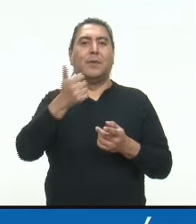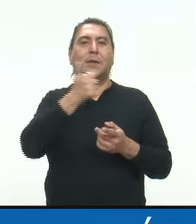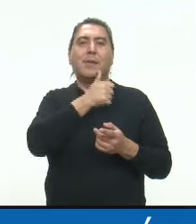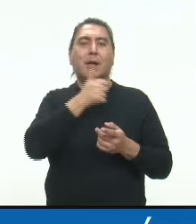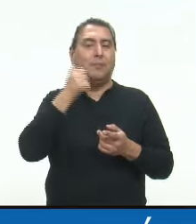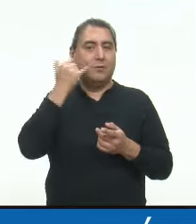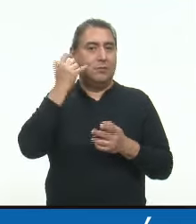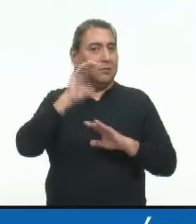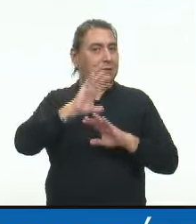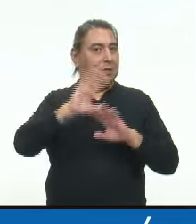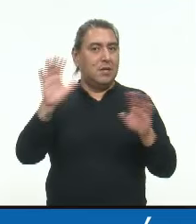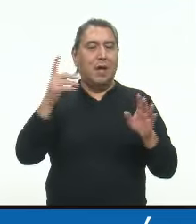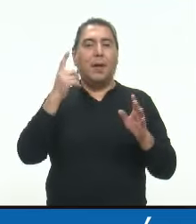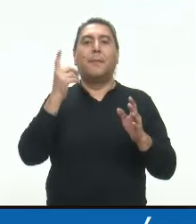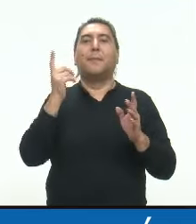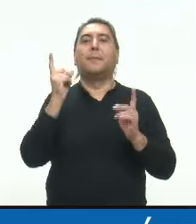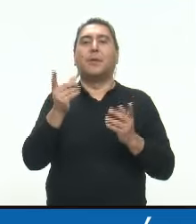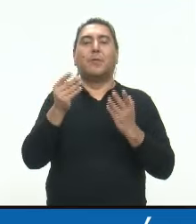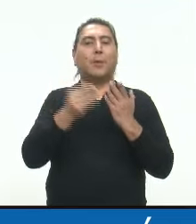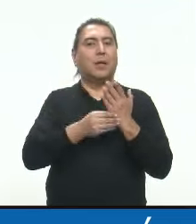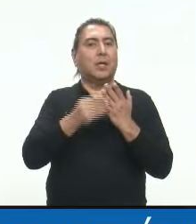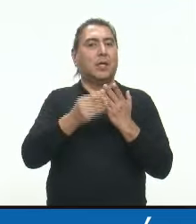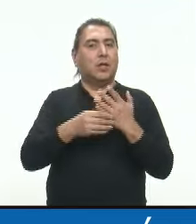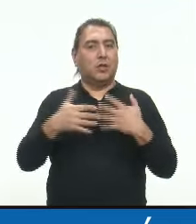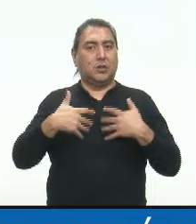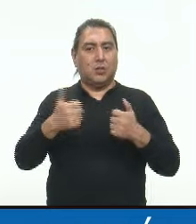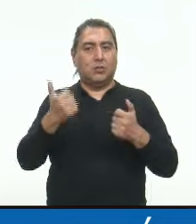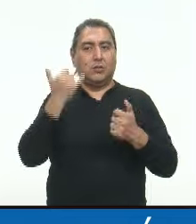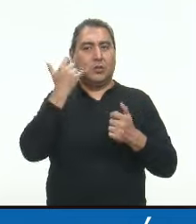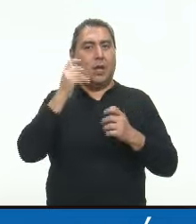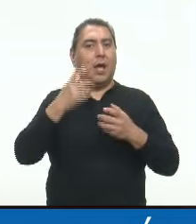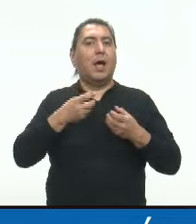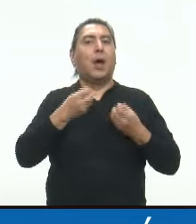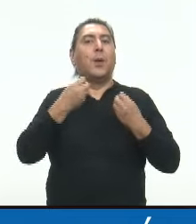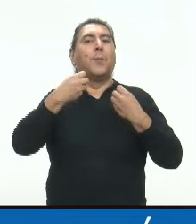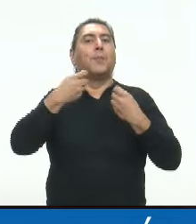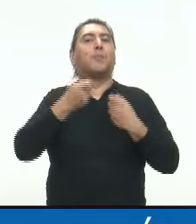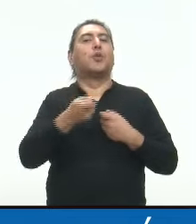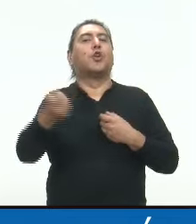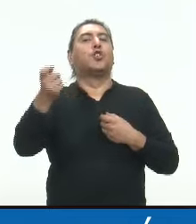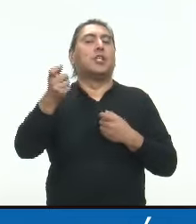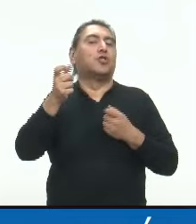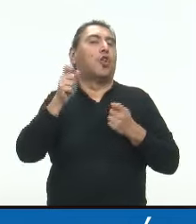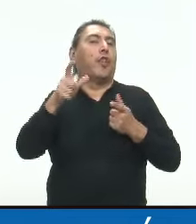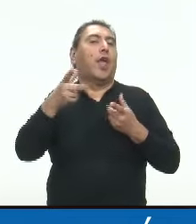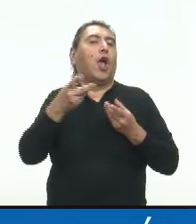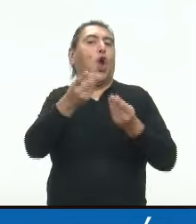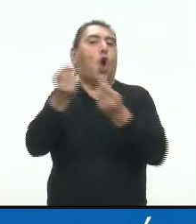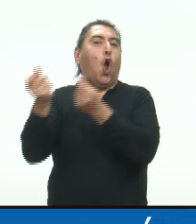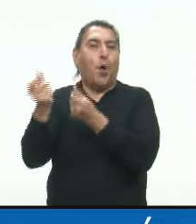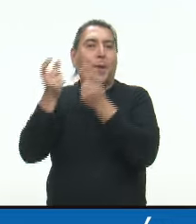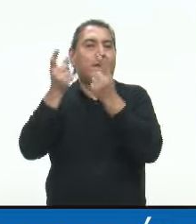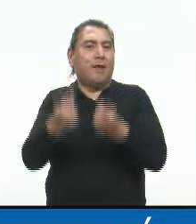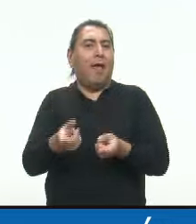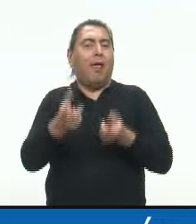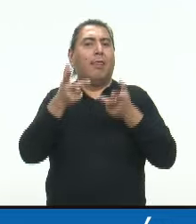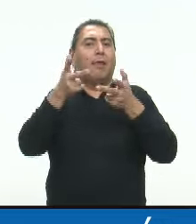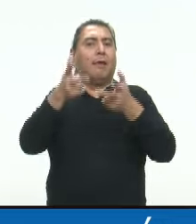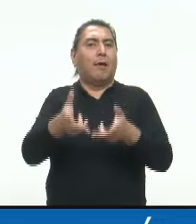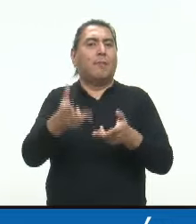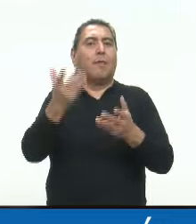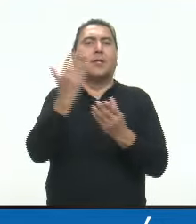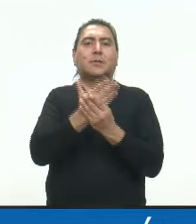Salud ya ha iniciado y está normalizando el proceso de compras. Como dijimos, se encontró una gran cantidad de